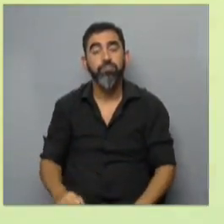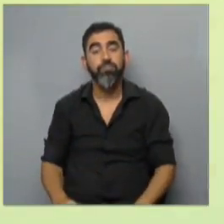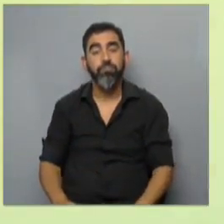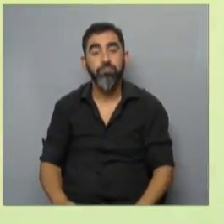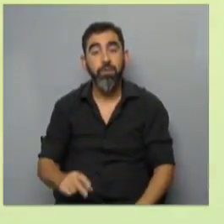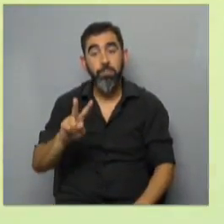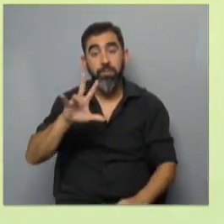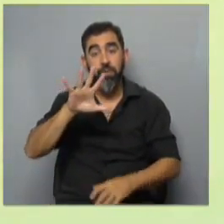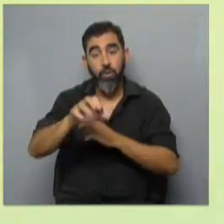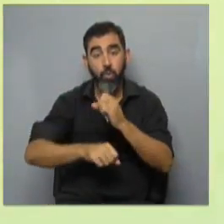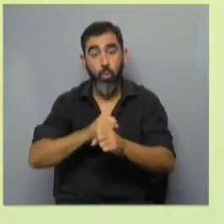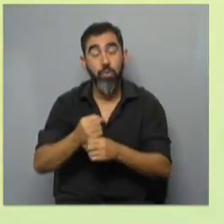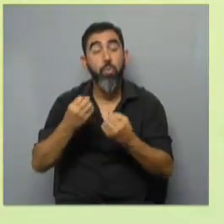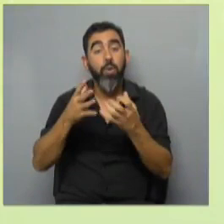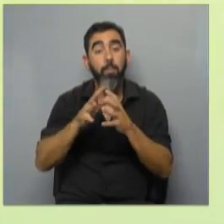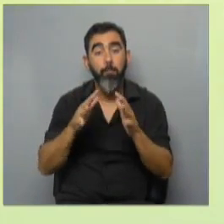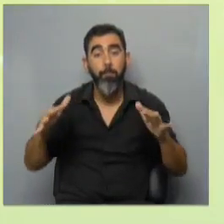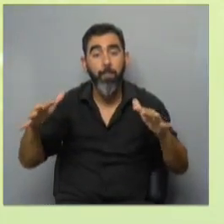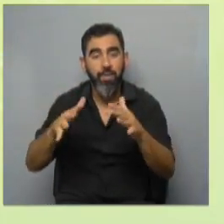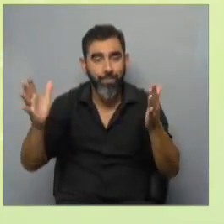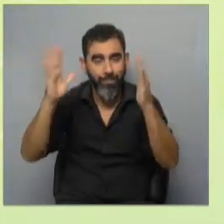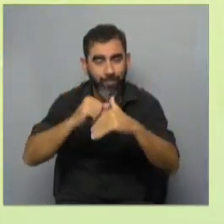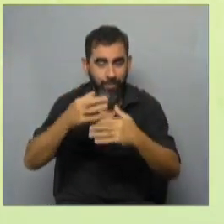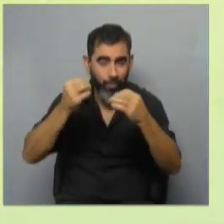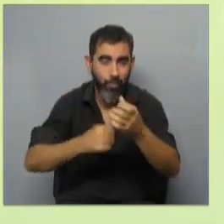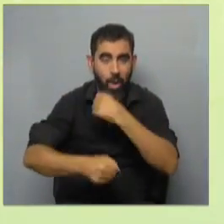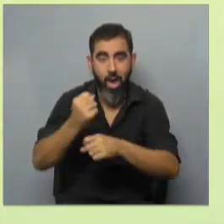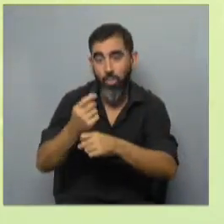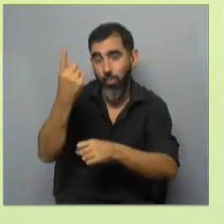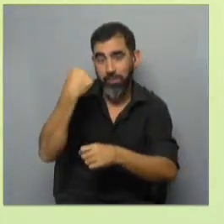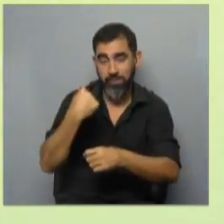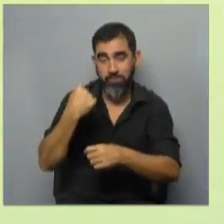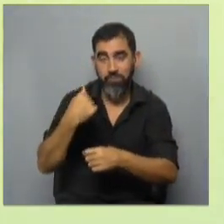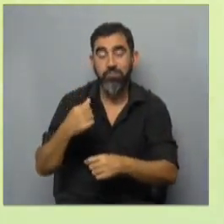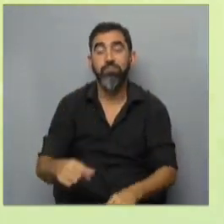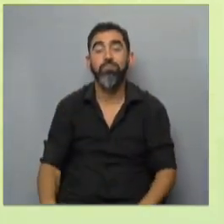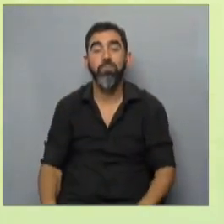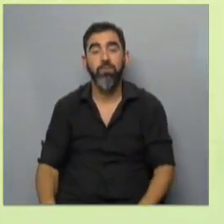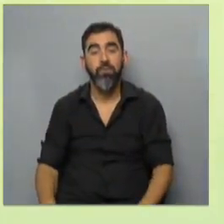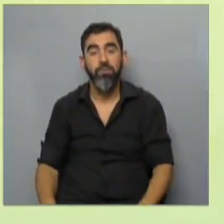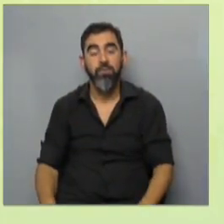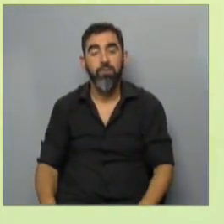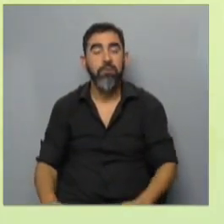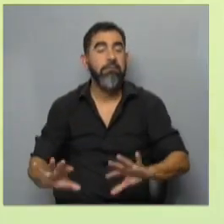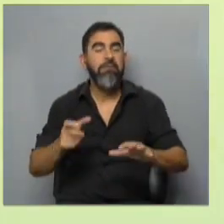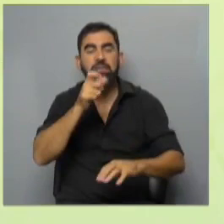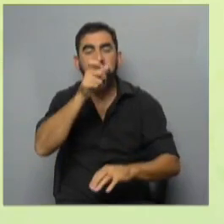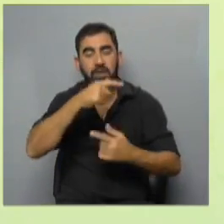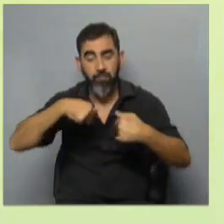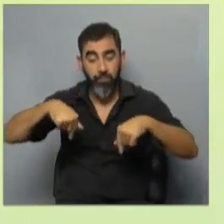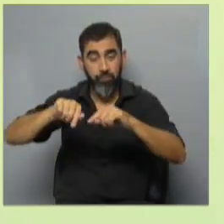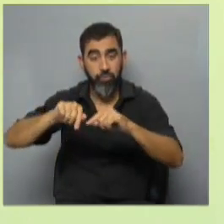porque la pandemia no nos permitió conmemorar lo el año pasado y para nosotros bueno que fue bueno